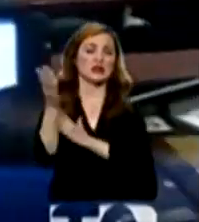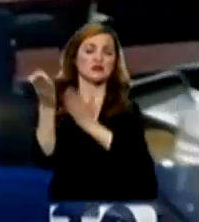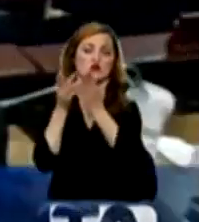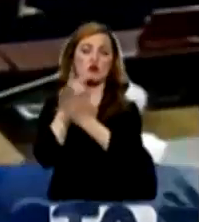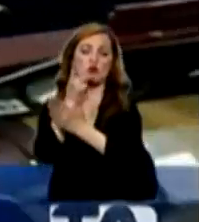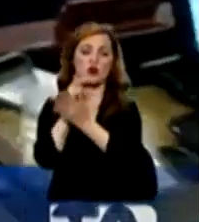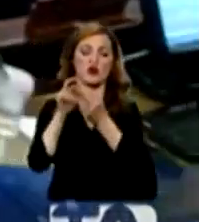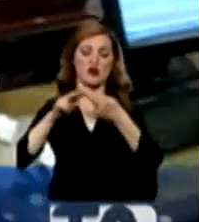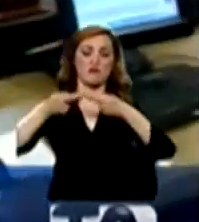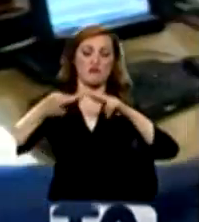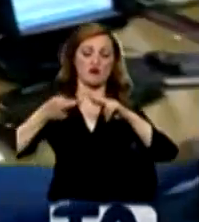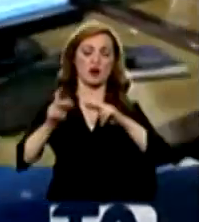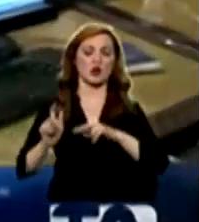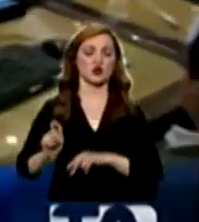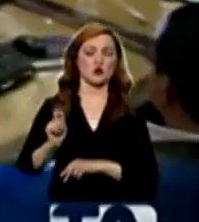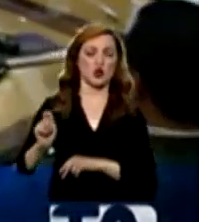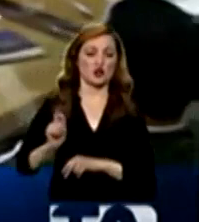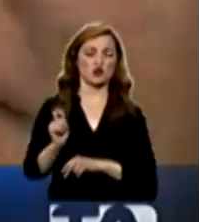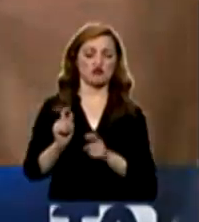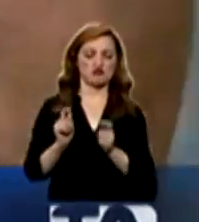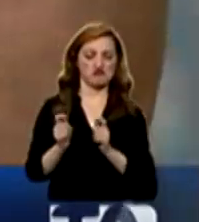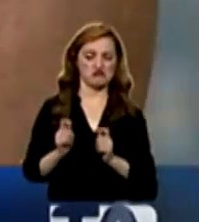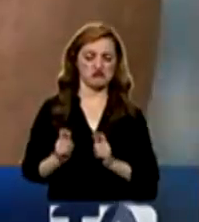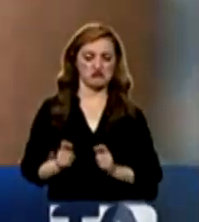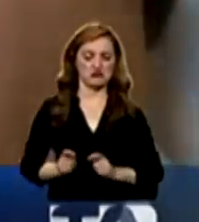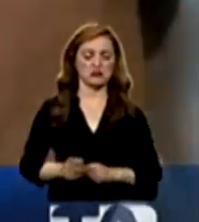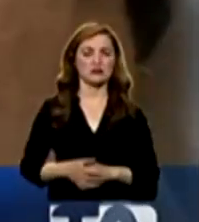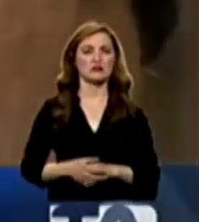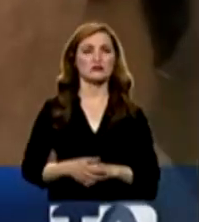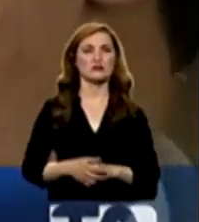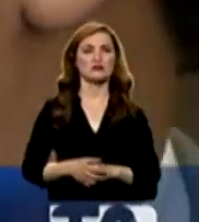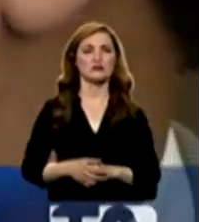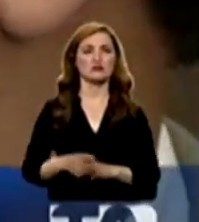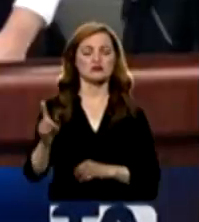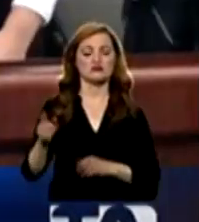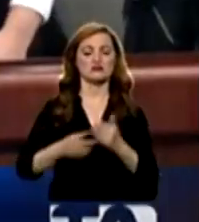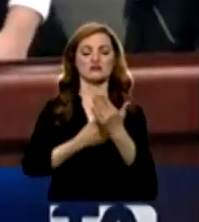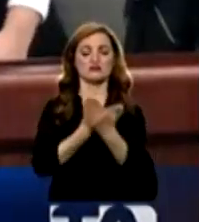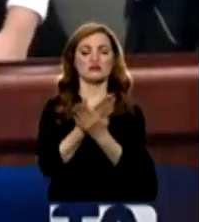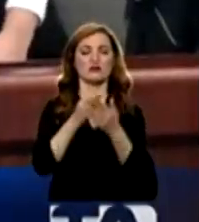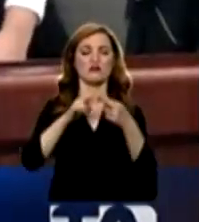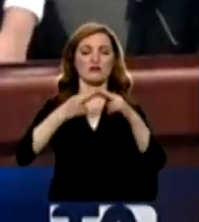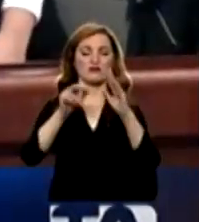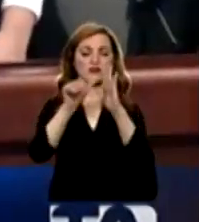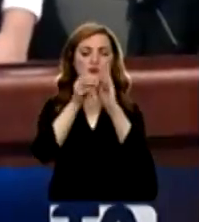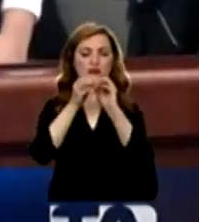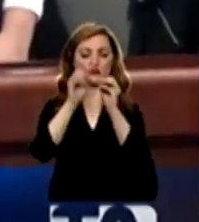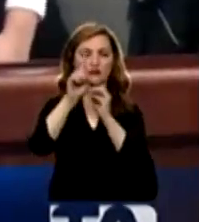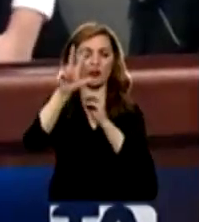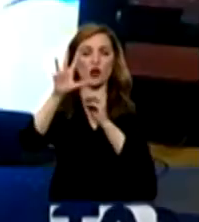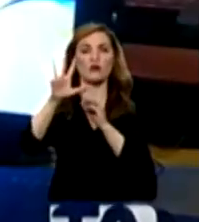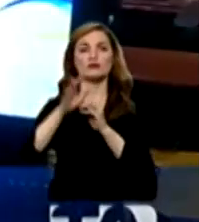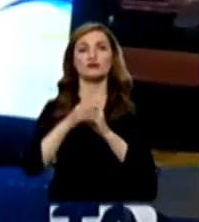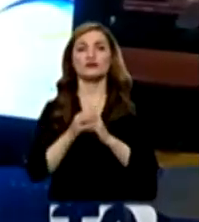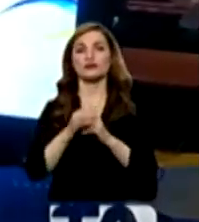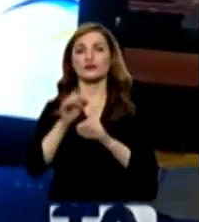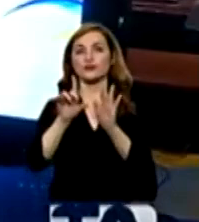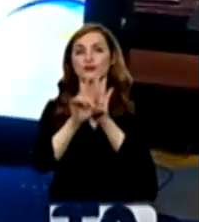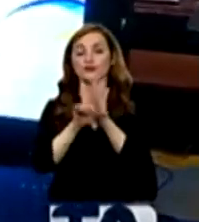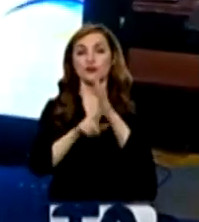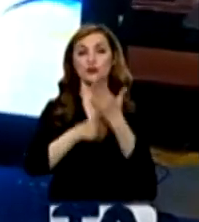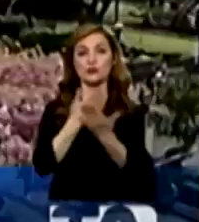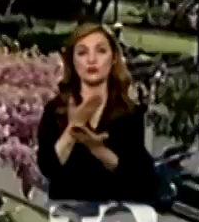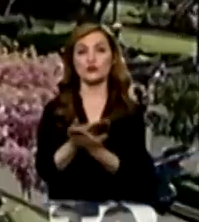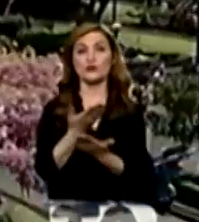Público para regular el sueldo vitalicio. Eliseo Azuero presentó una reforma al artículo 135 de esta ley, donde propone, entre otras